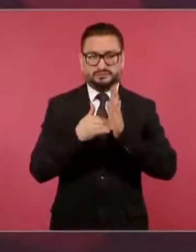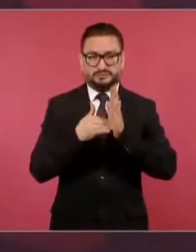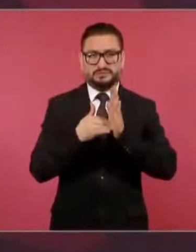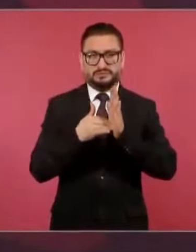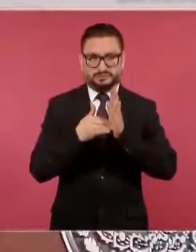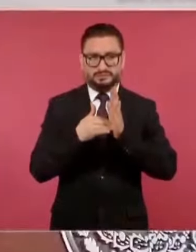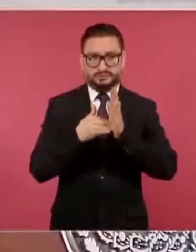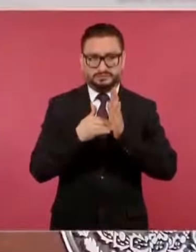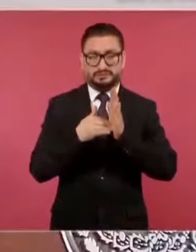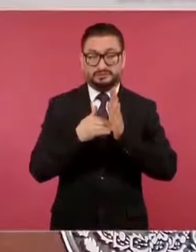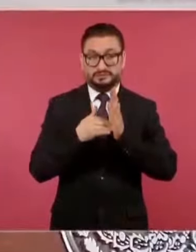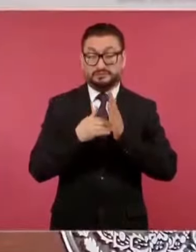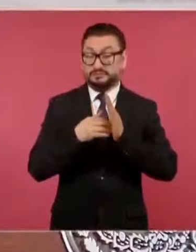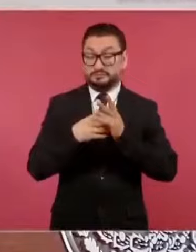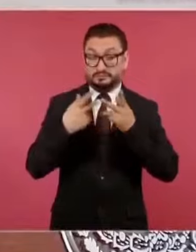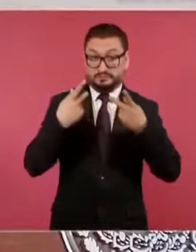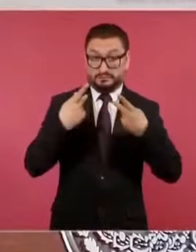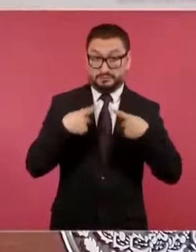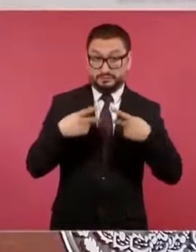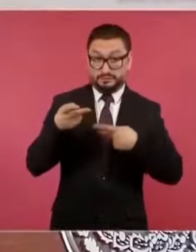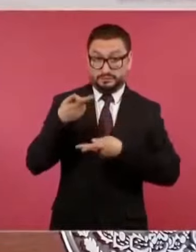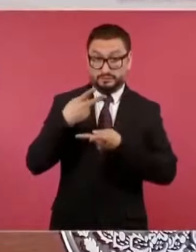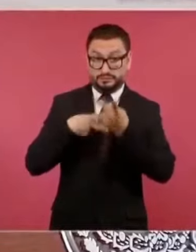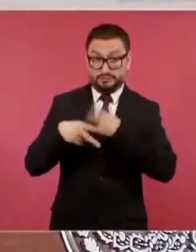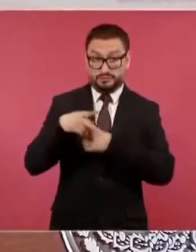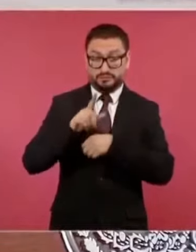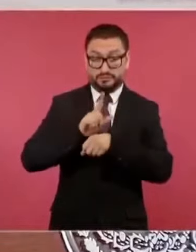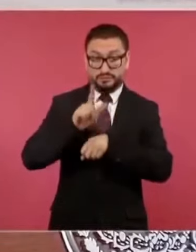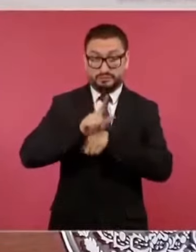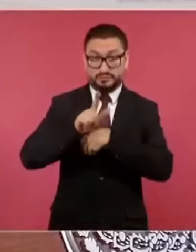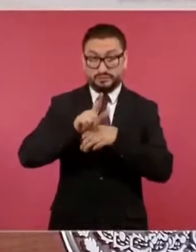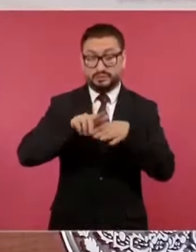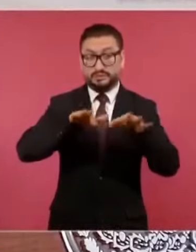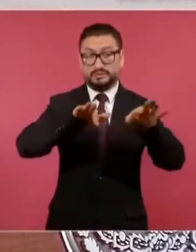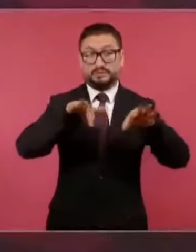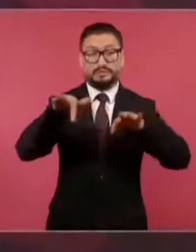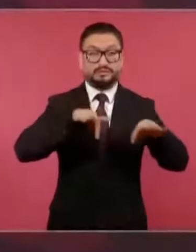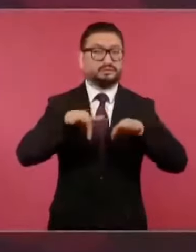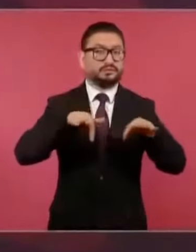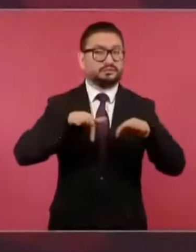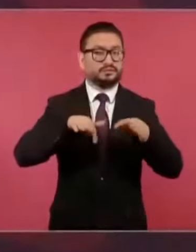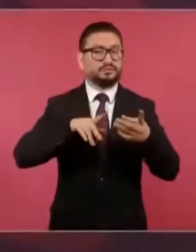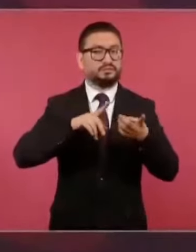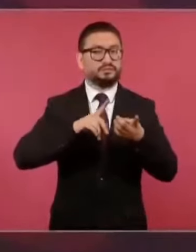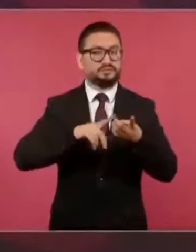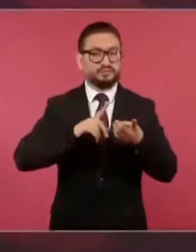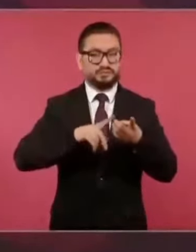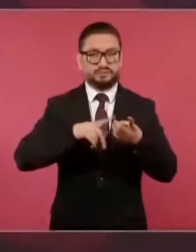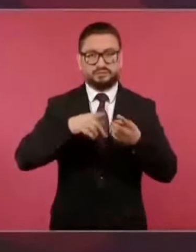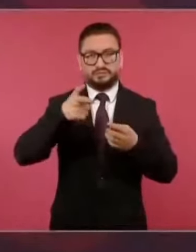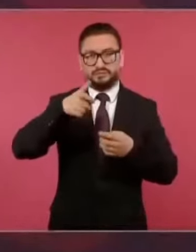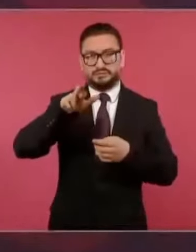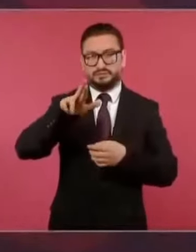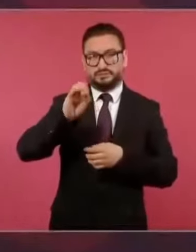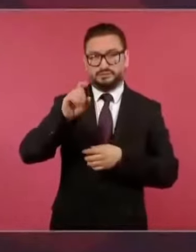hermanos guatemaltecos trabajando en Quintana